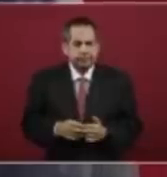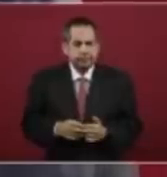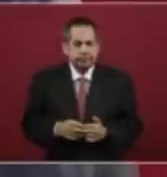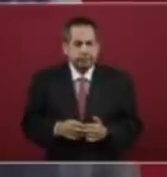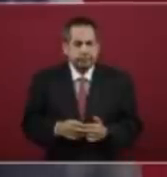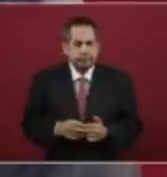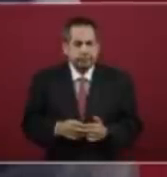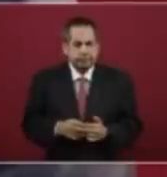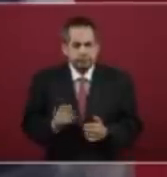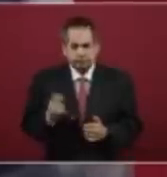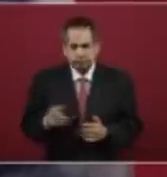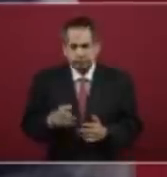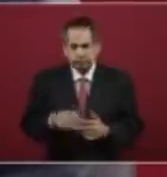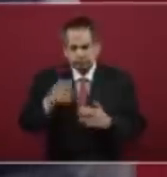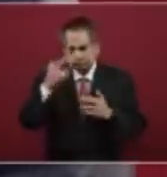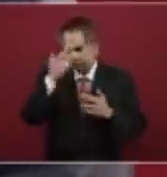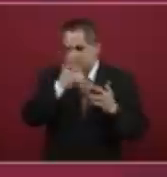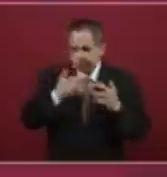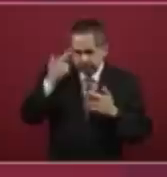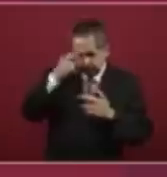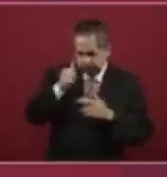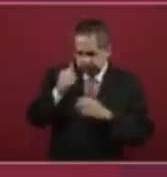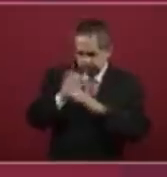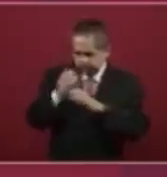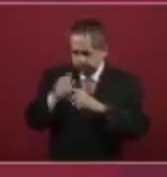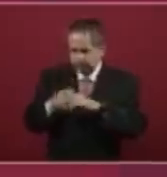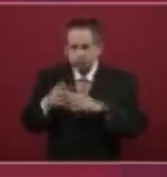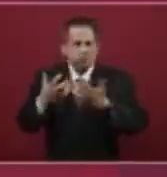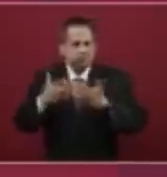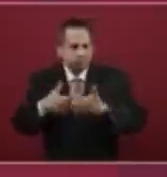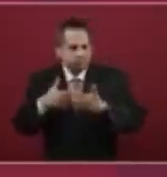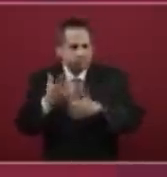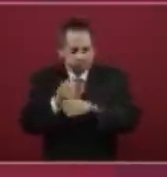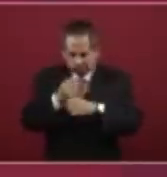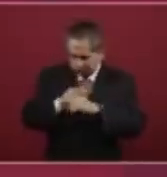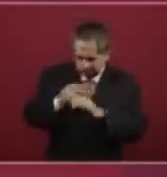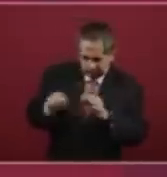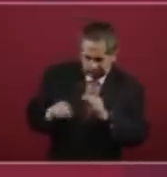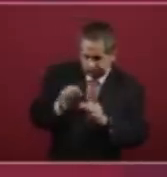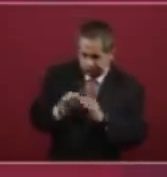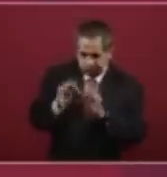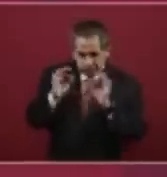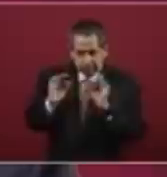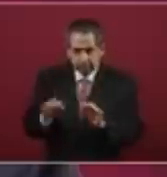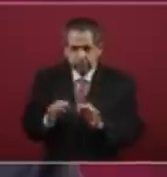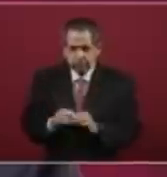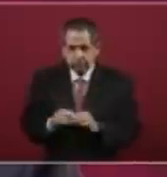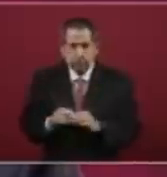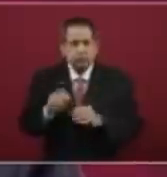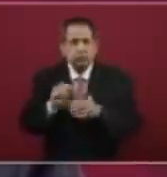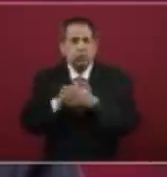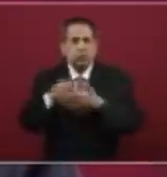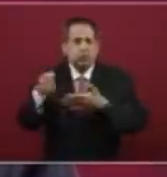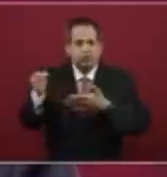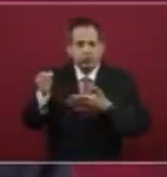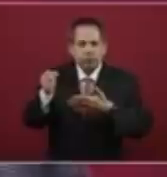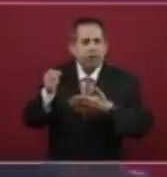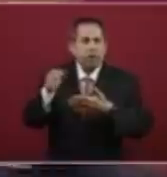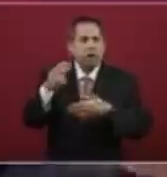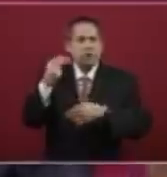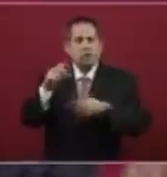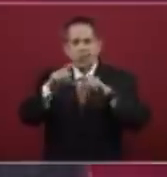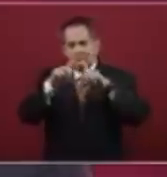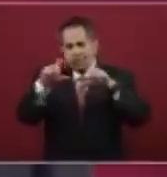por revisarlas en lo mecánico hasta rotularlas. Pero